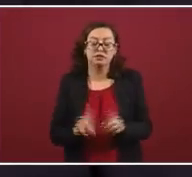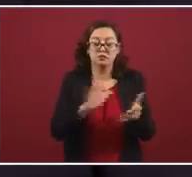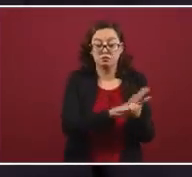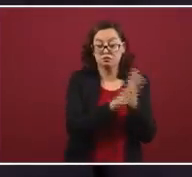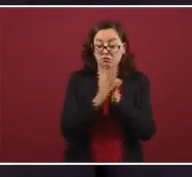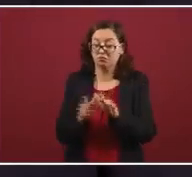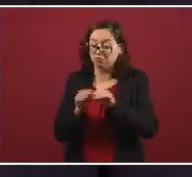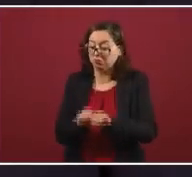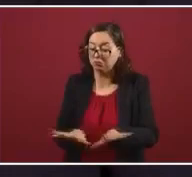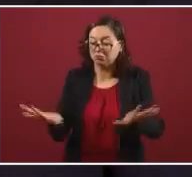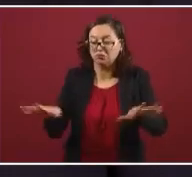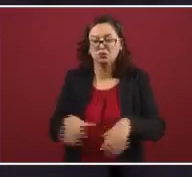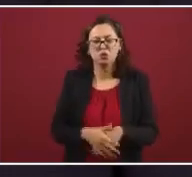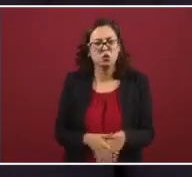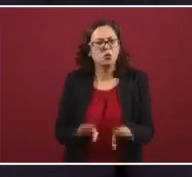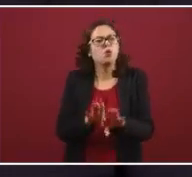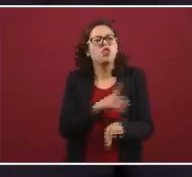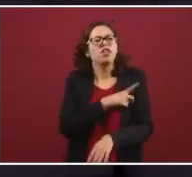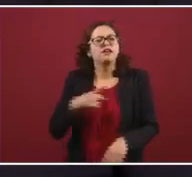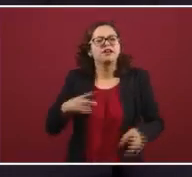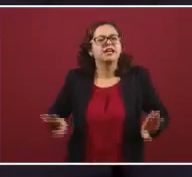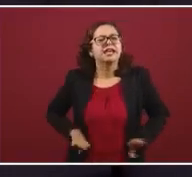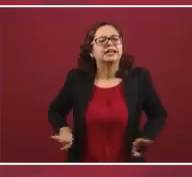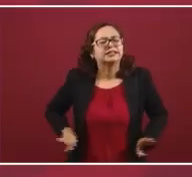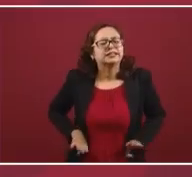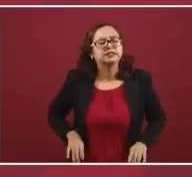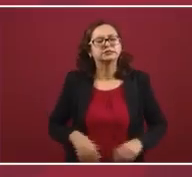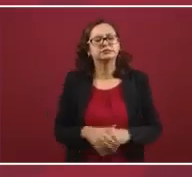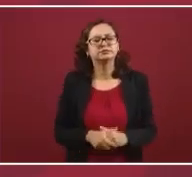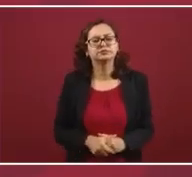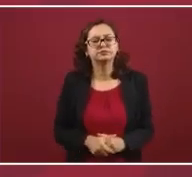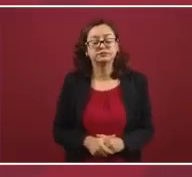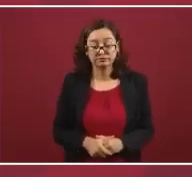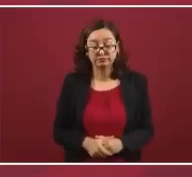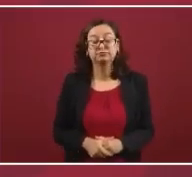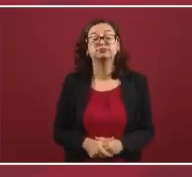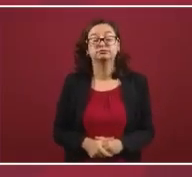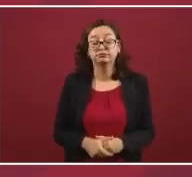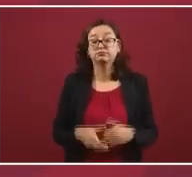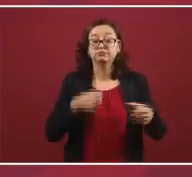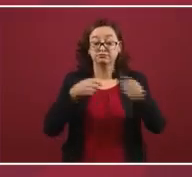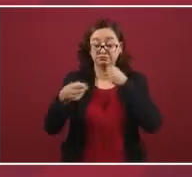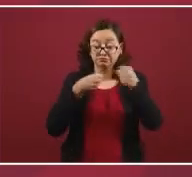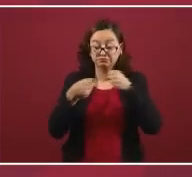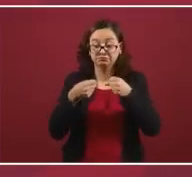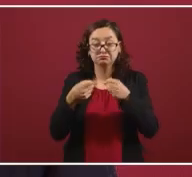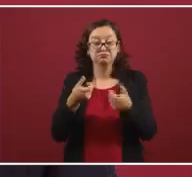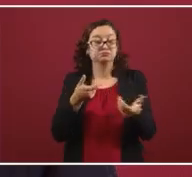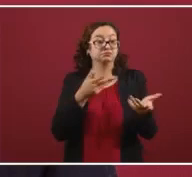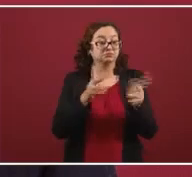prensa crítica, objetiva, que esté cercana al pueblo,